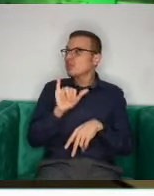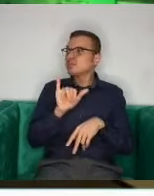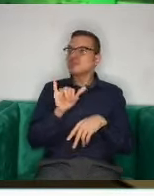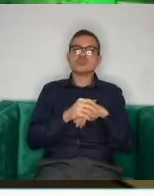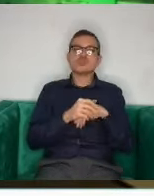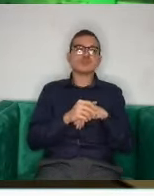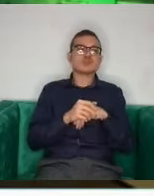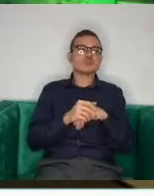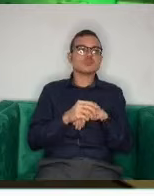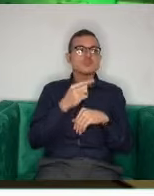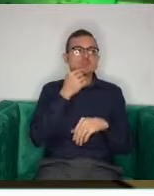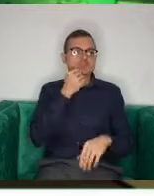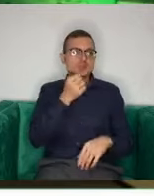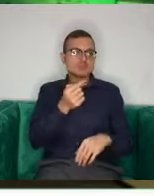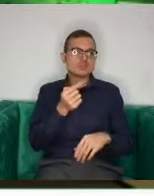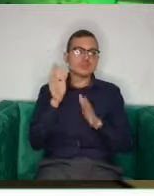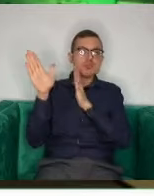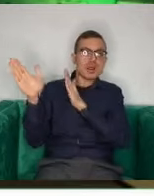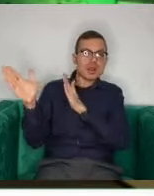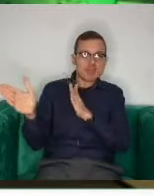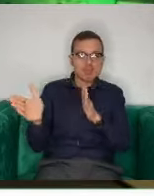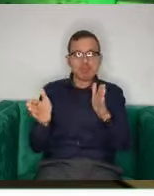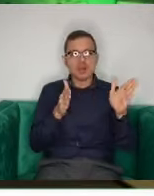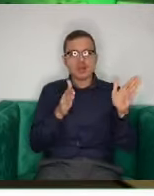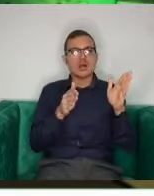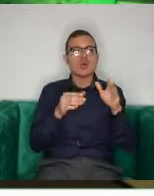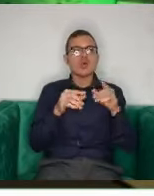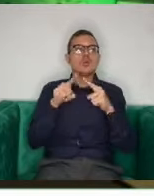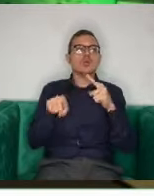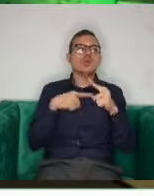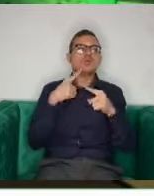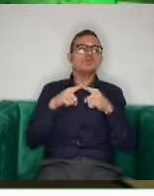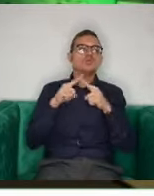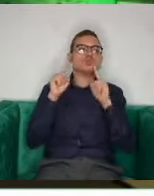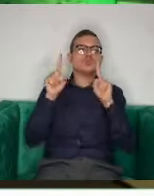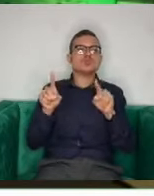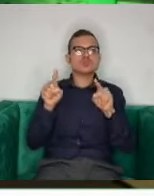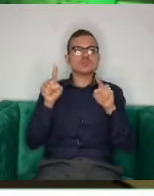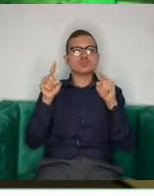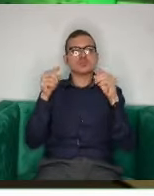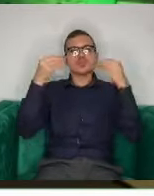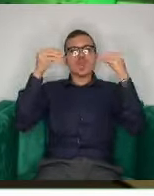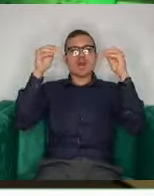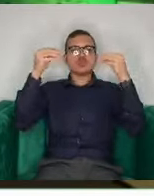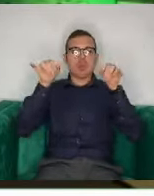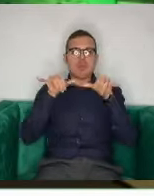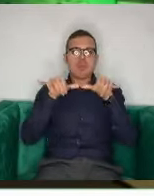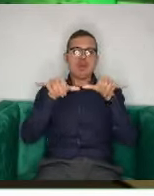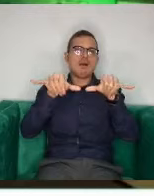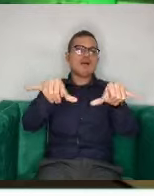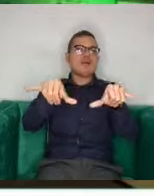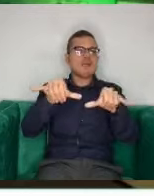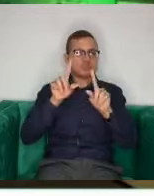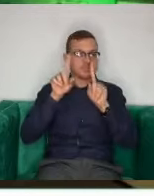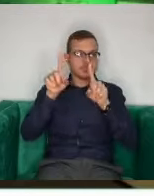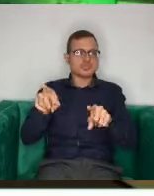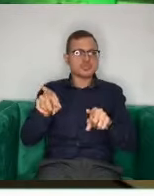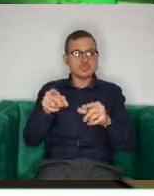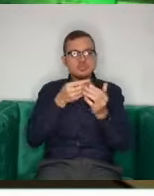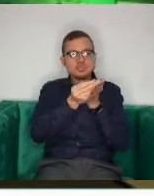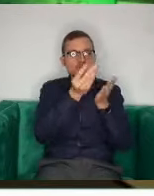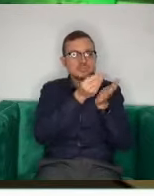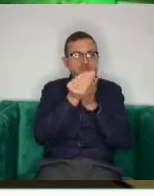pacientes, que vaya planificado para el supermercado. Porque una vez usted lo compró, ya lo invitó a su casa. Ya lo invitó a su casa y es